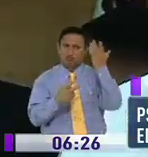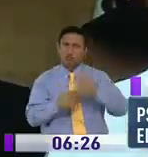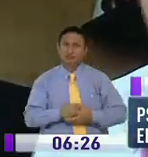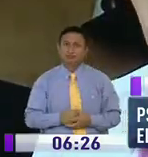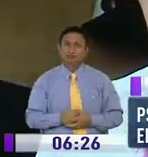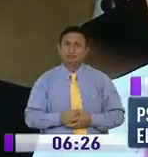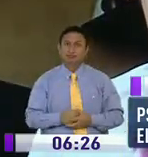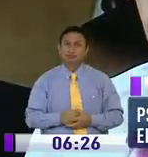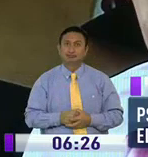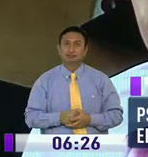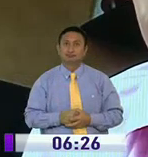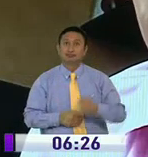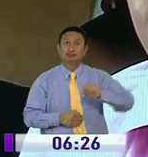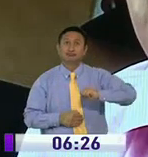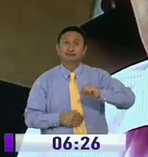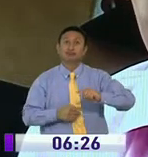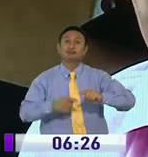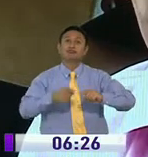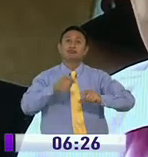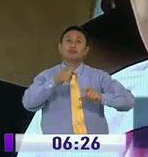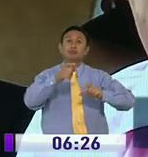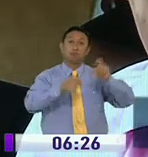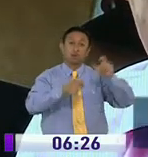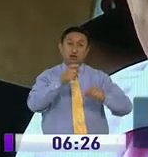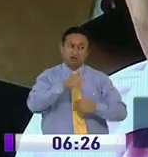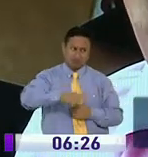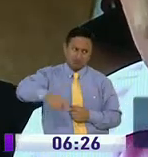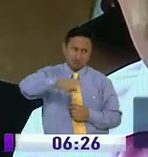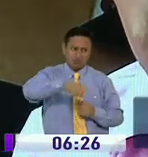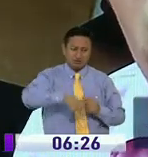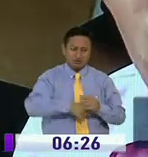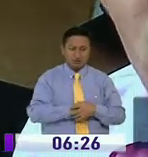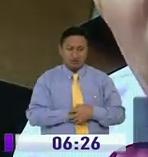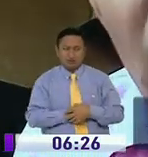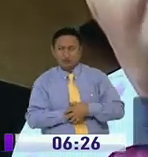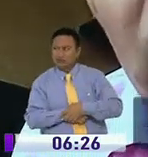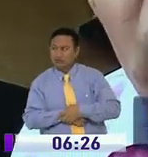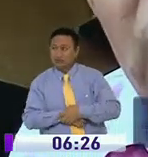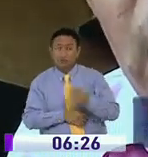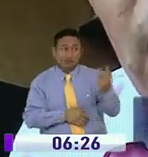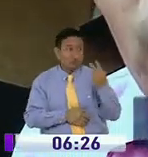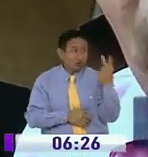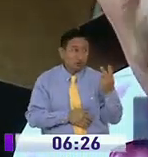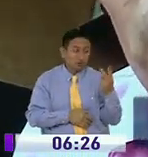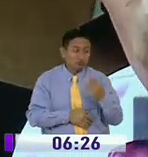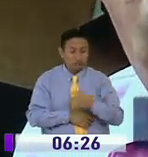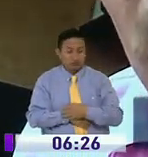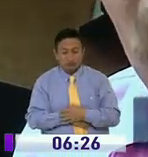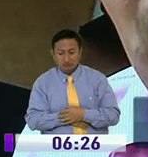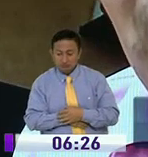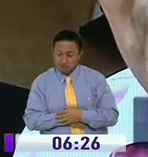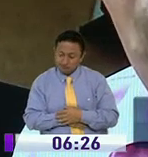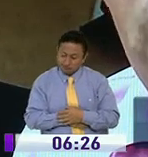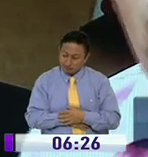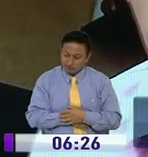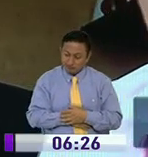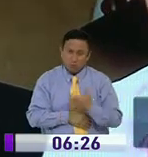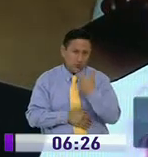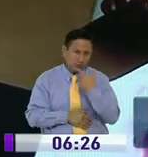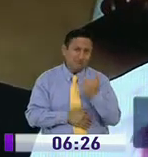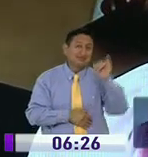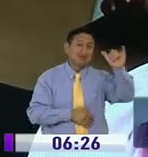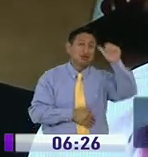visto que algunas personas sí están un poco como decaídas con un tema, porque normalmente entre sábado y